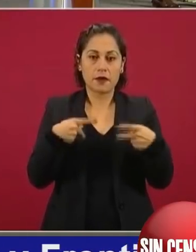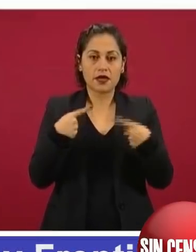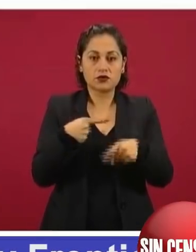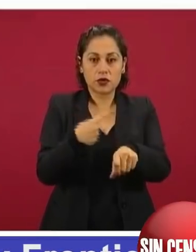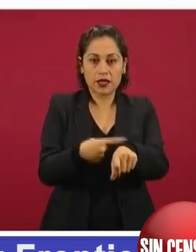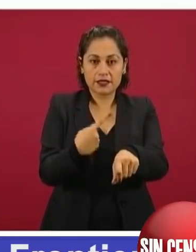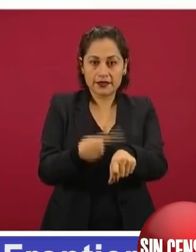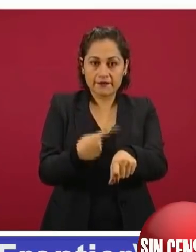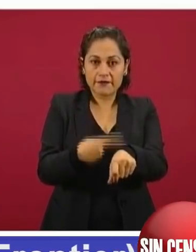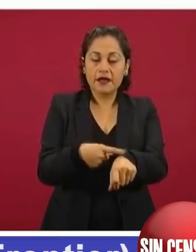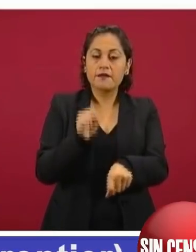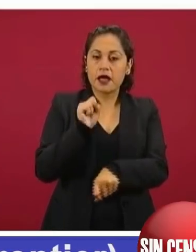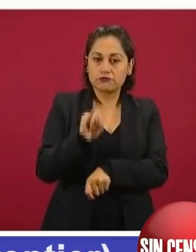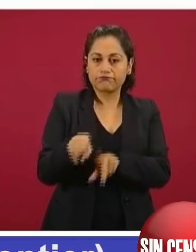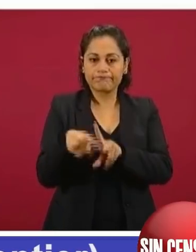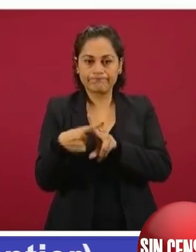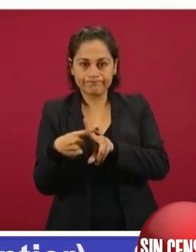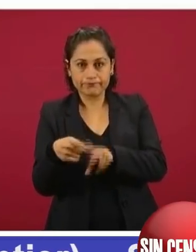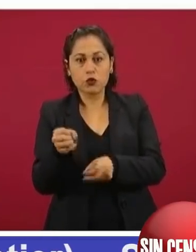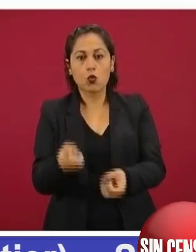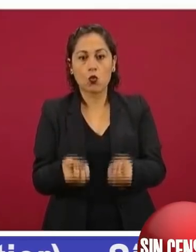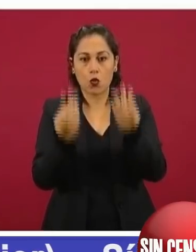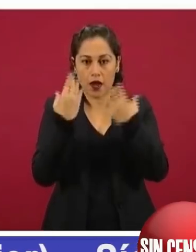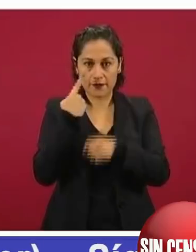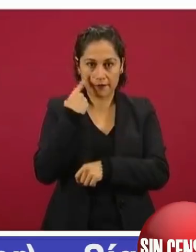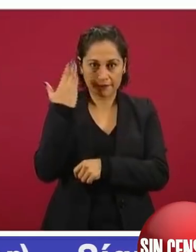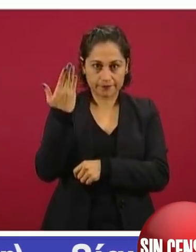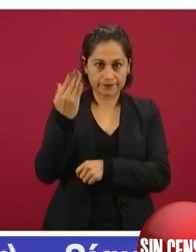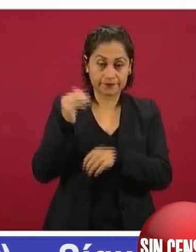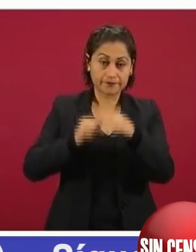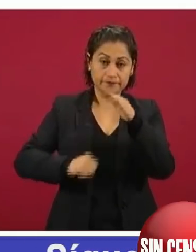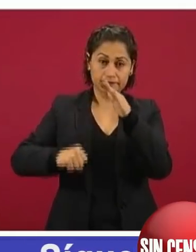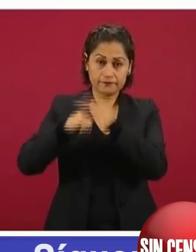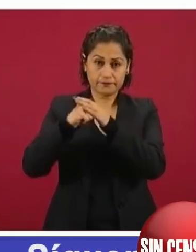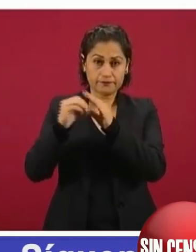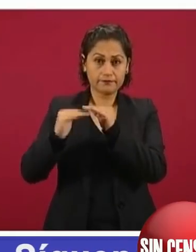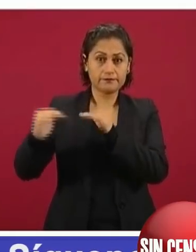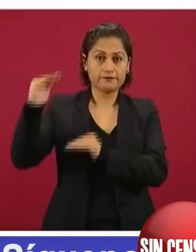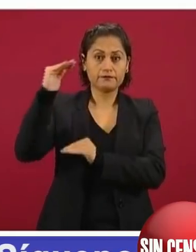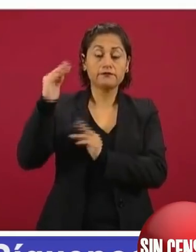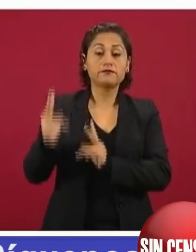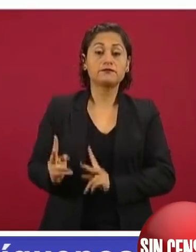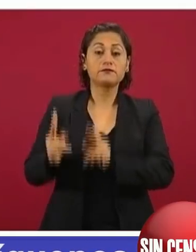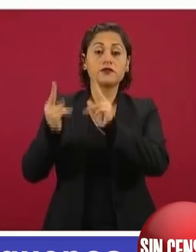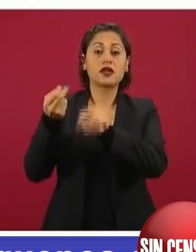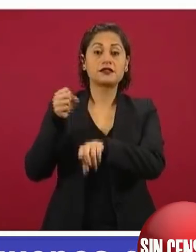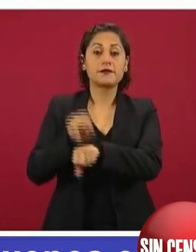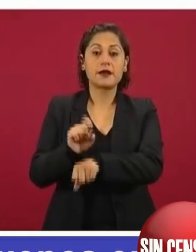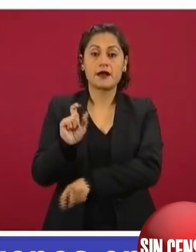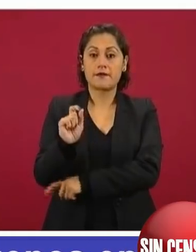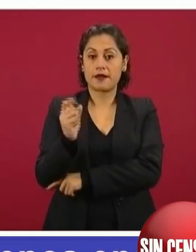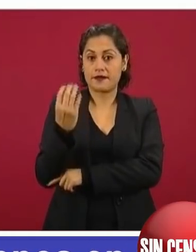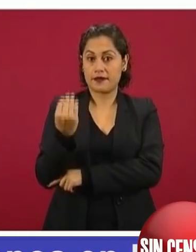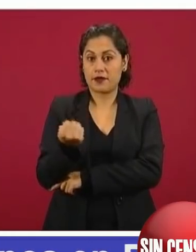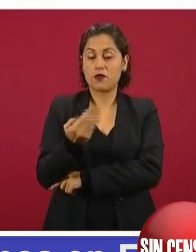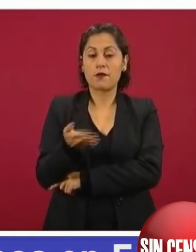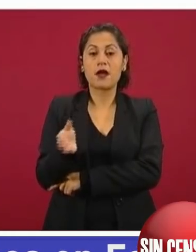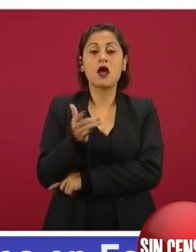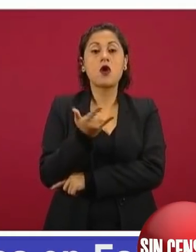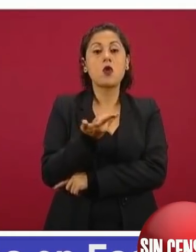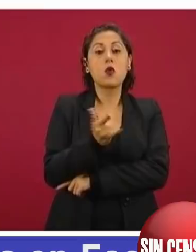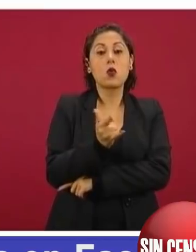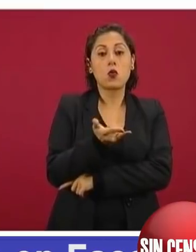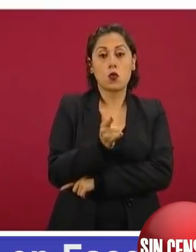activos estimados, y lo que podemos ver es ese punto máximo en la semana 29, última semana de julio, descenso